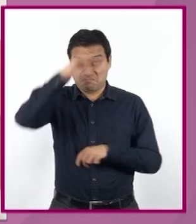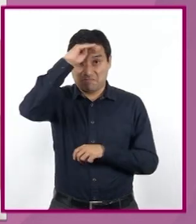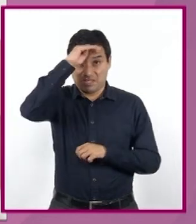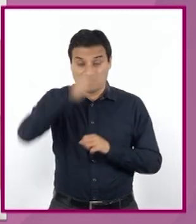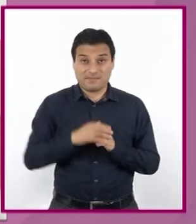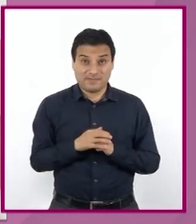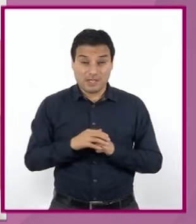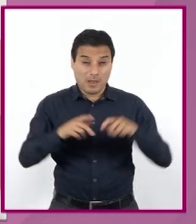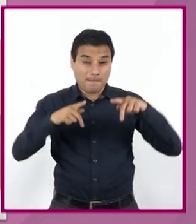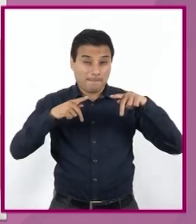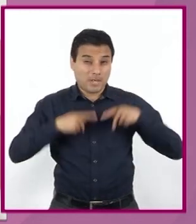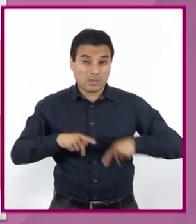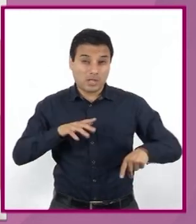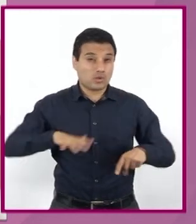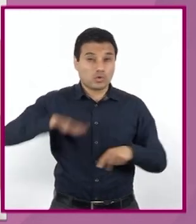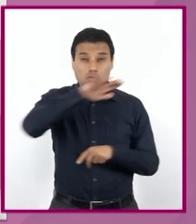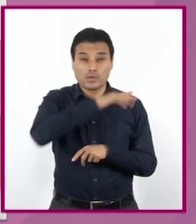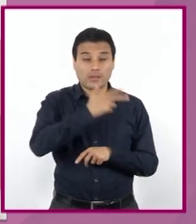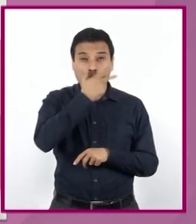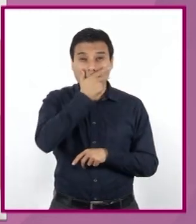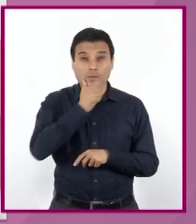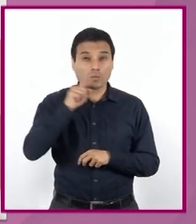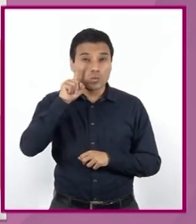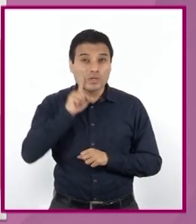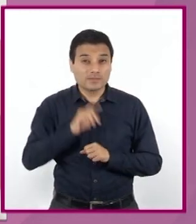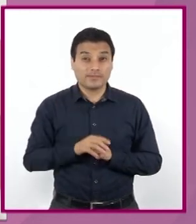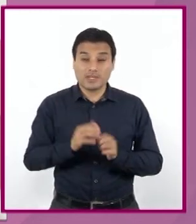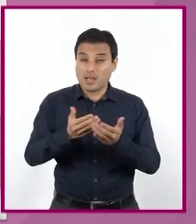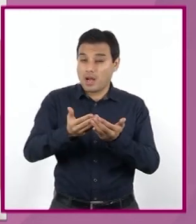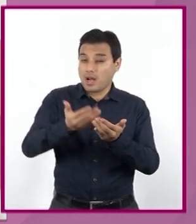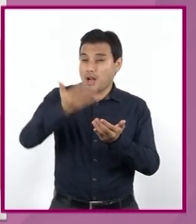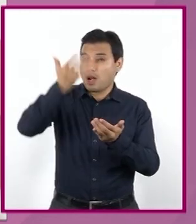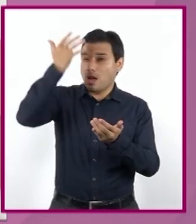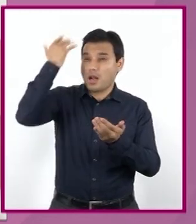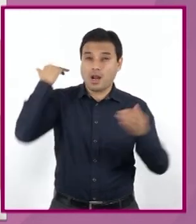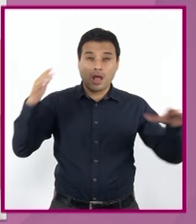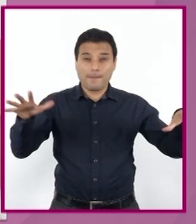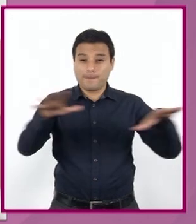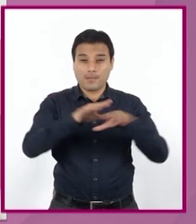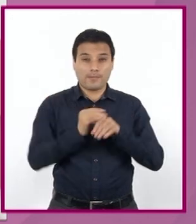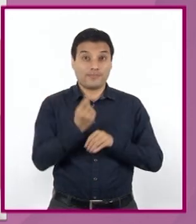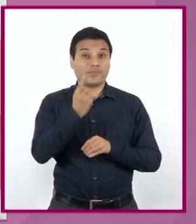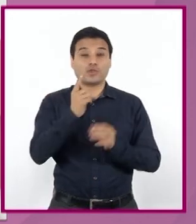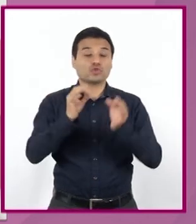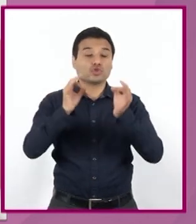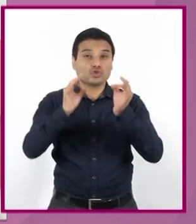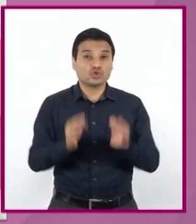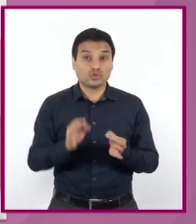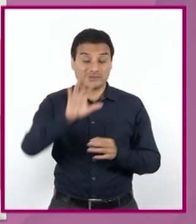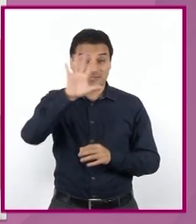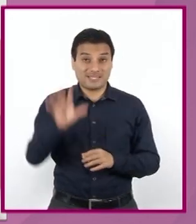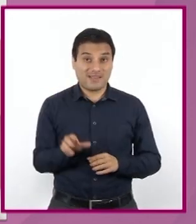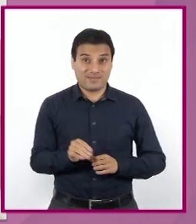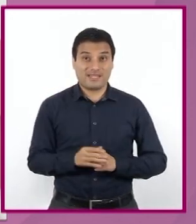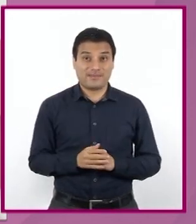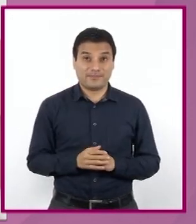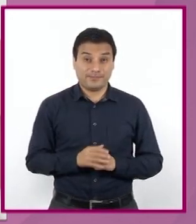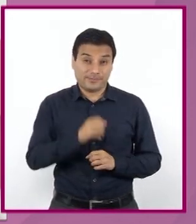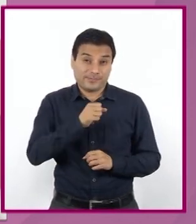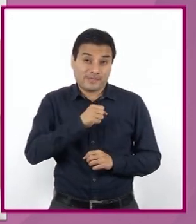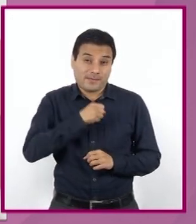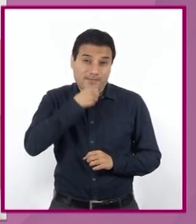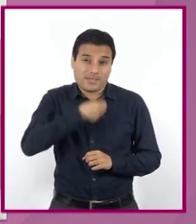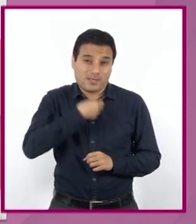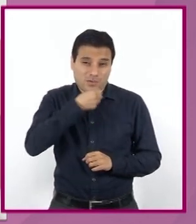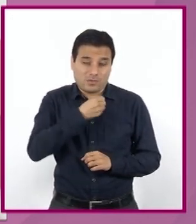y todas las mujeres tienen una raíz única, proveniente de África. El más anciano del